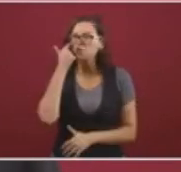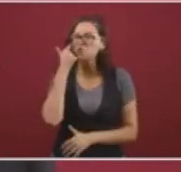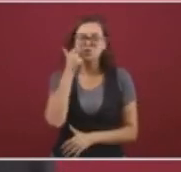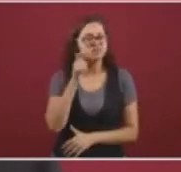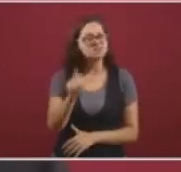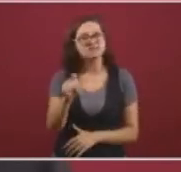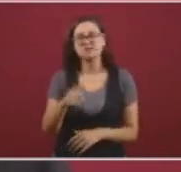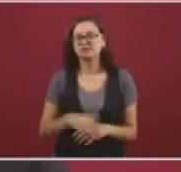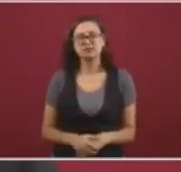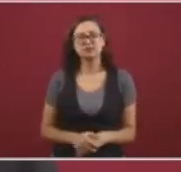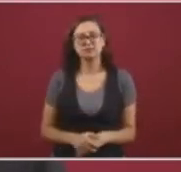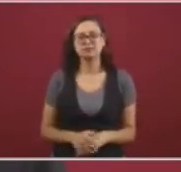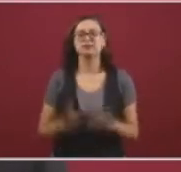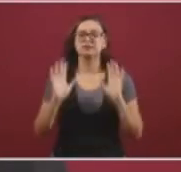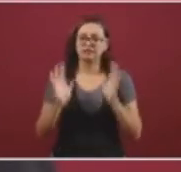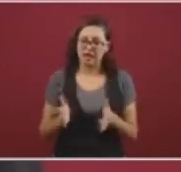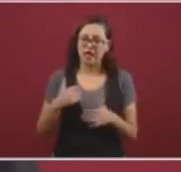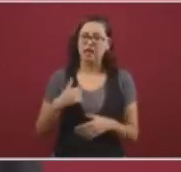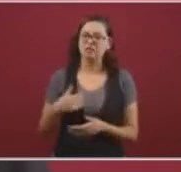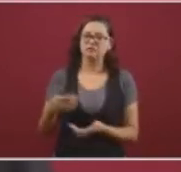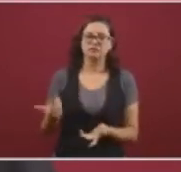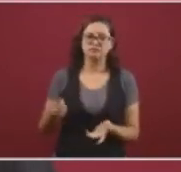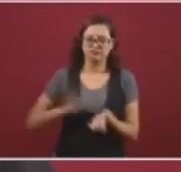Les he mandado ya telegramas